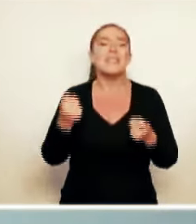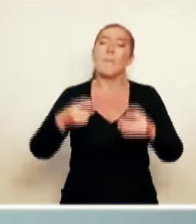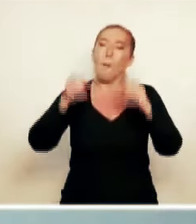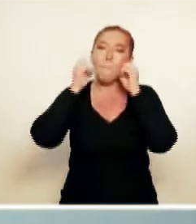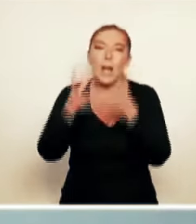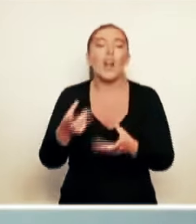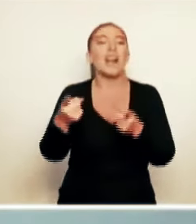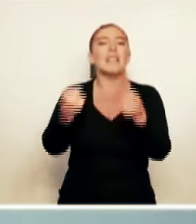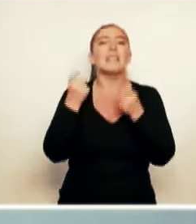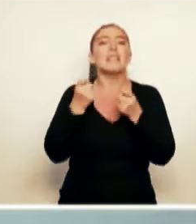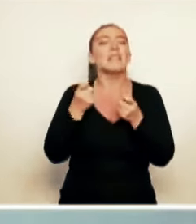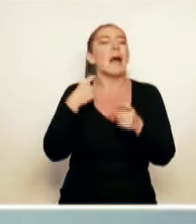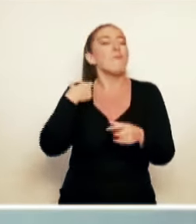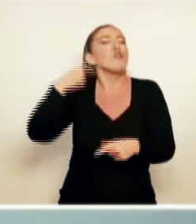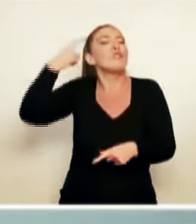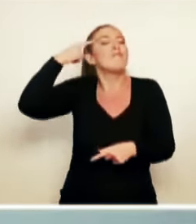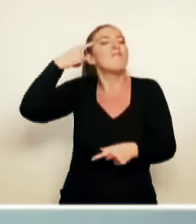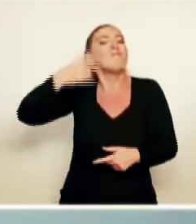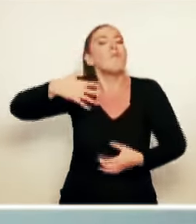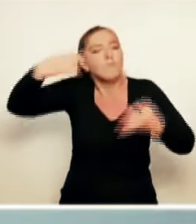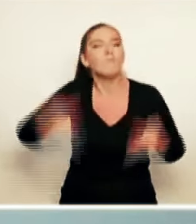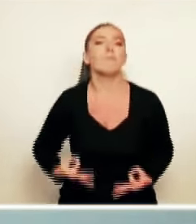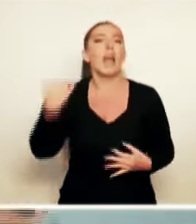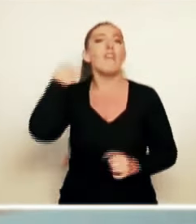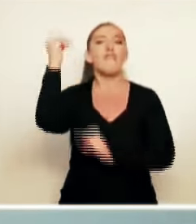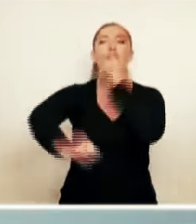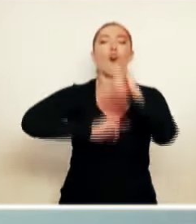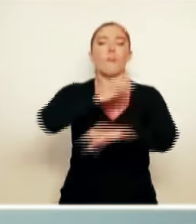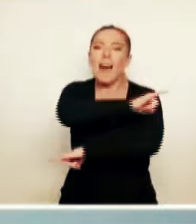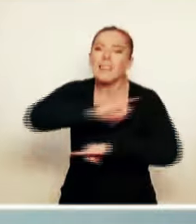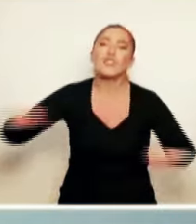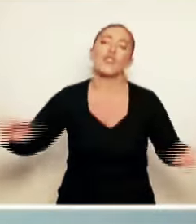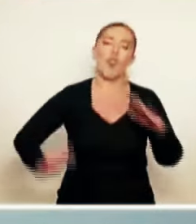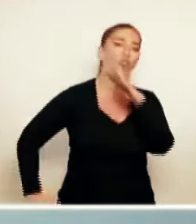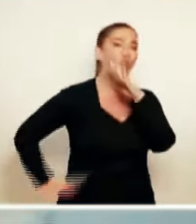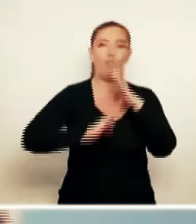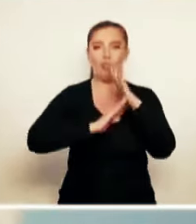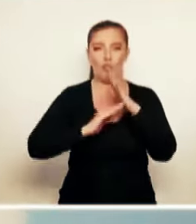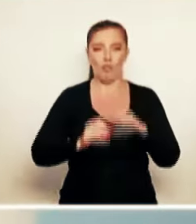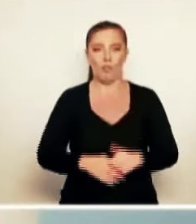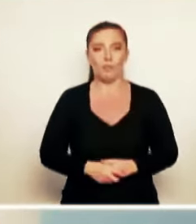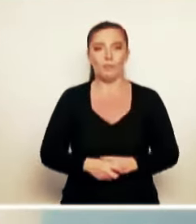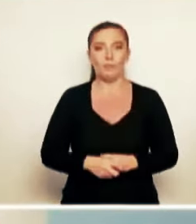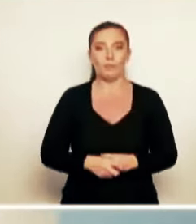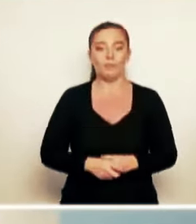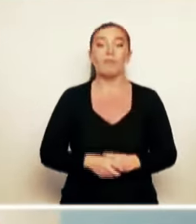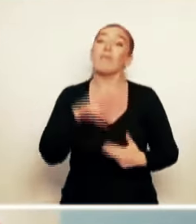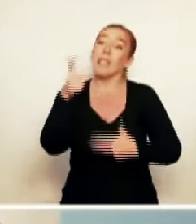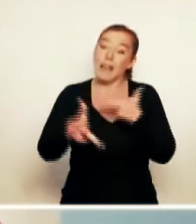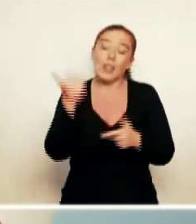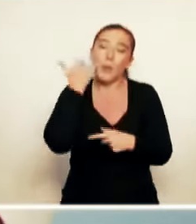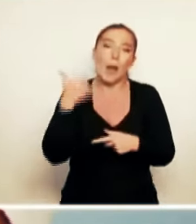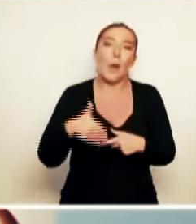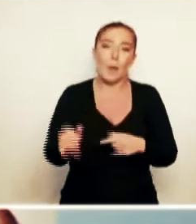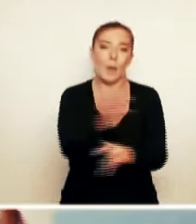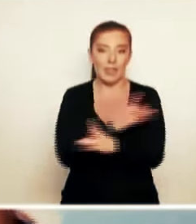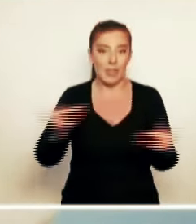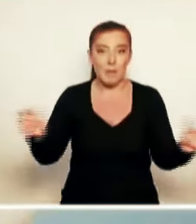Necesitamos formar sentido común e información, esencialmente. Y hablando, y para